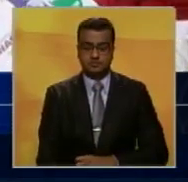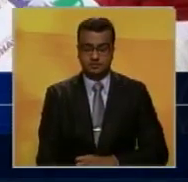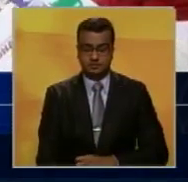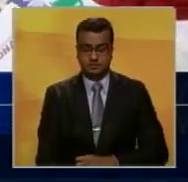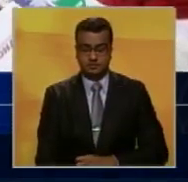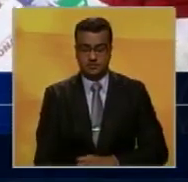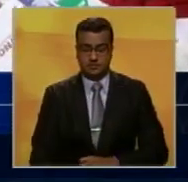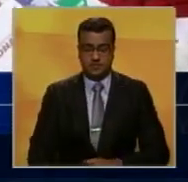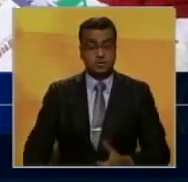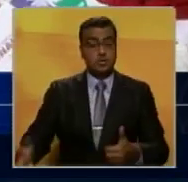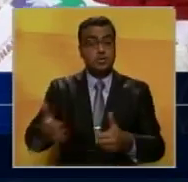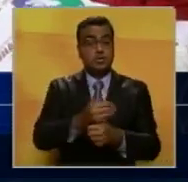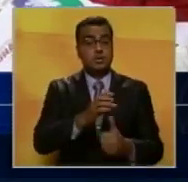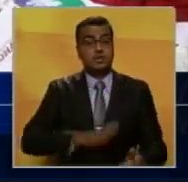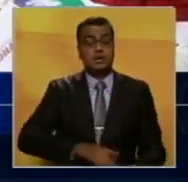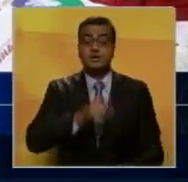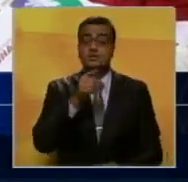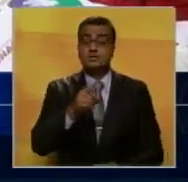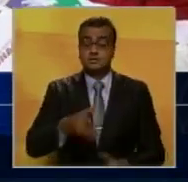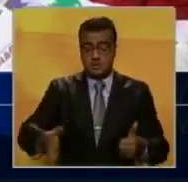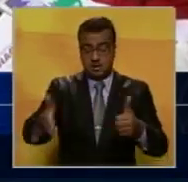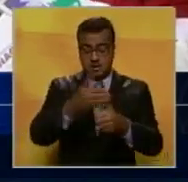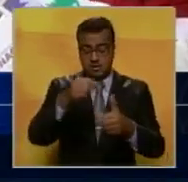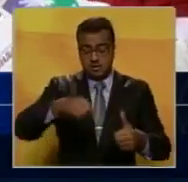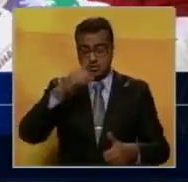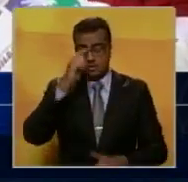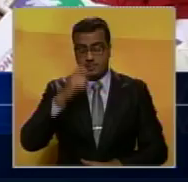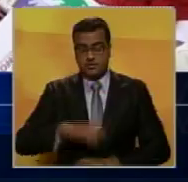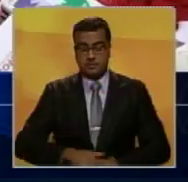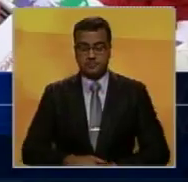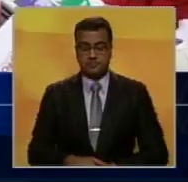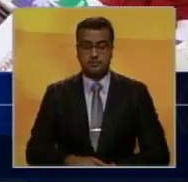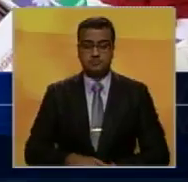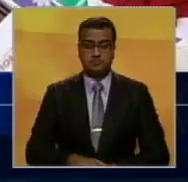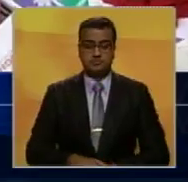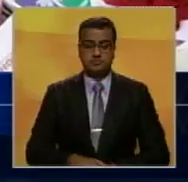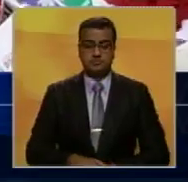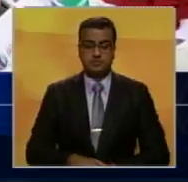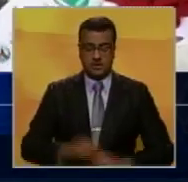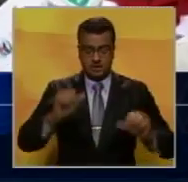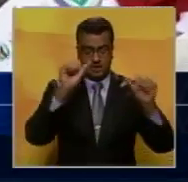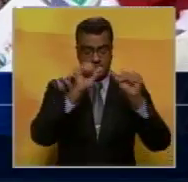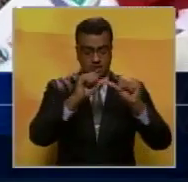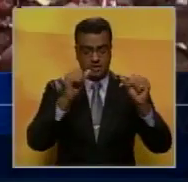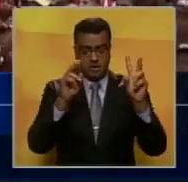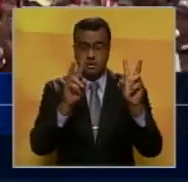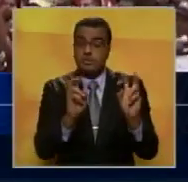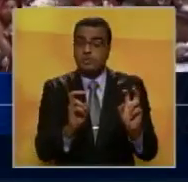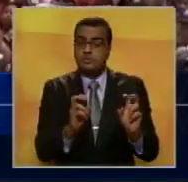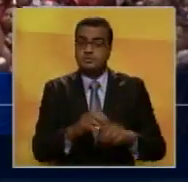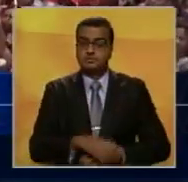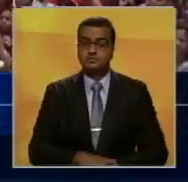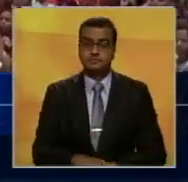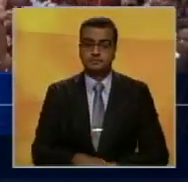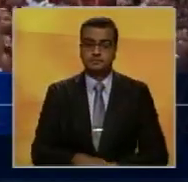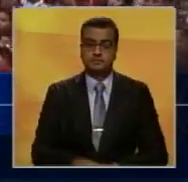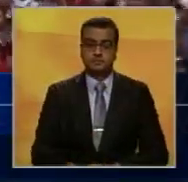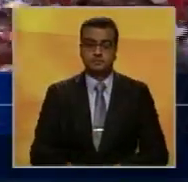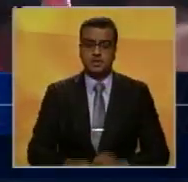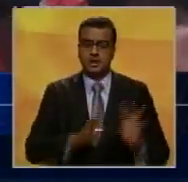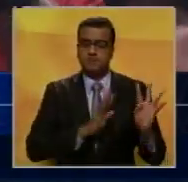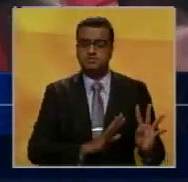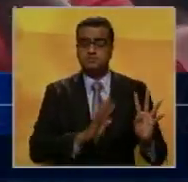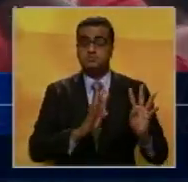logros que están allí, que se han alcanzado en estos tiempos de revolución, que deben quedar reflejados en una nueva constitución. Calificó las